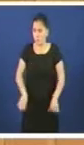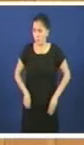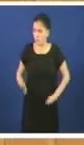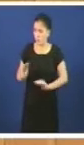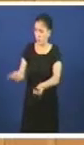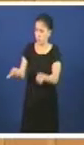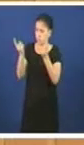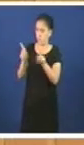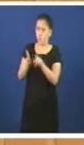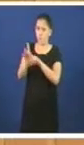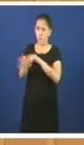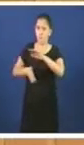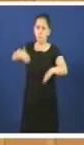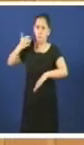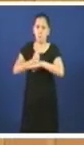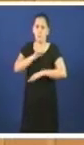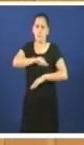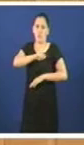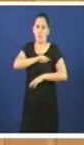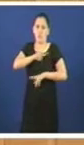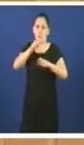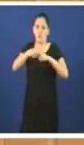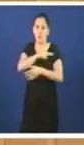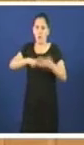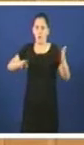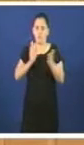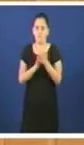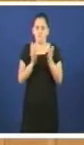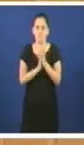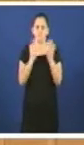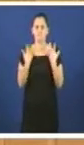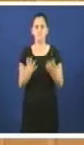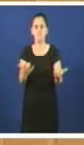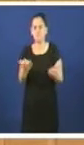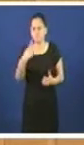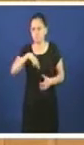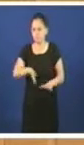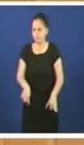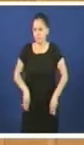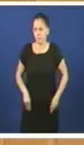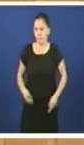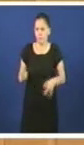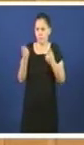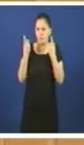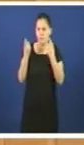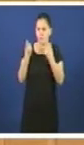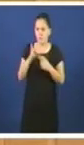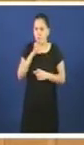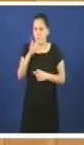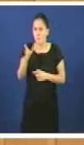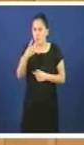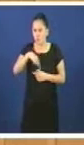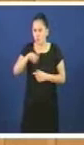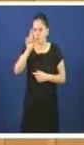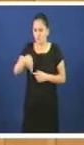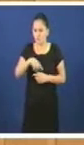superioridad moral sobre la lejana no las vamos a aceptar señor gobela porque nosotros también